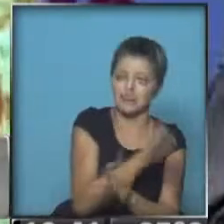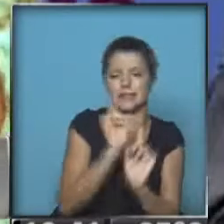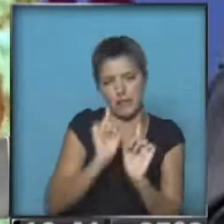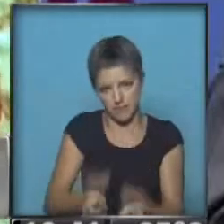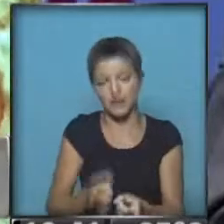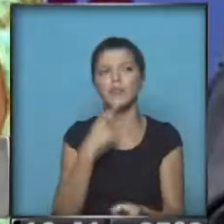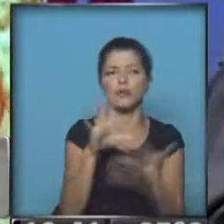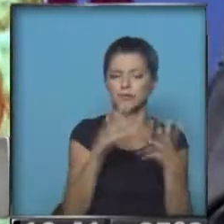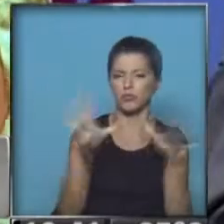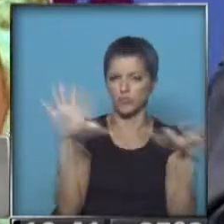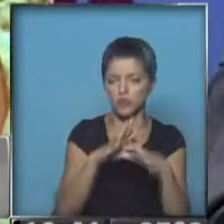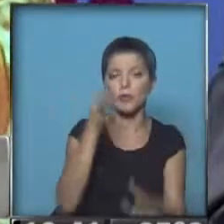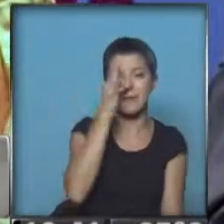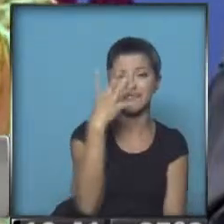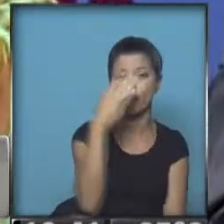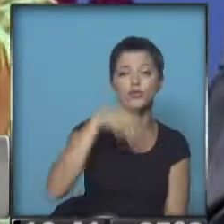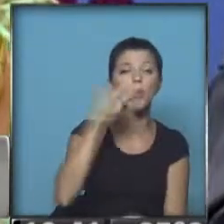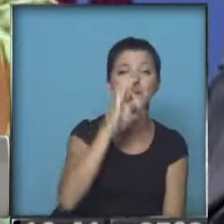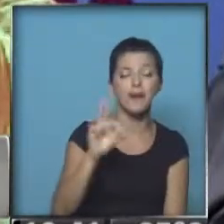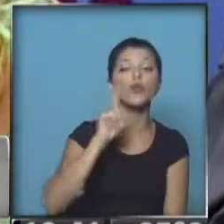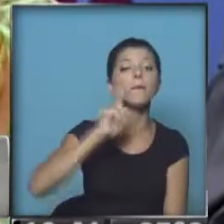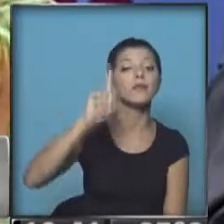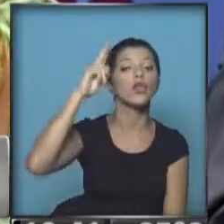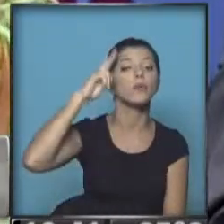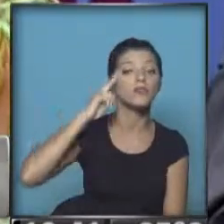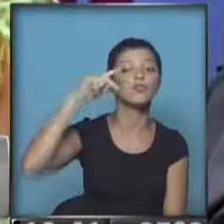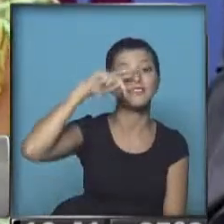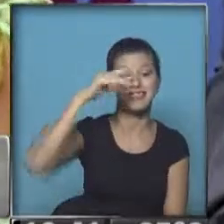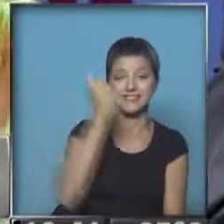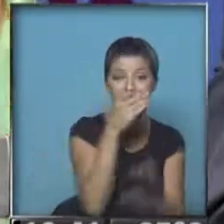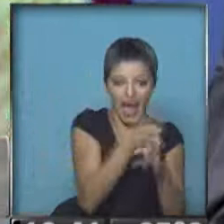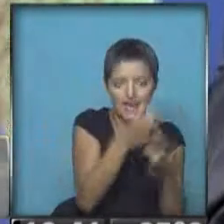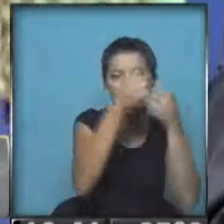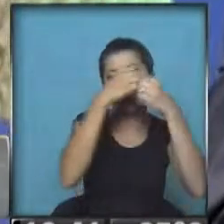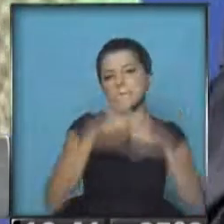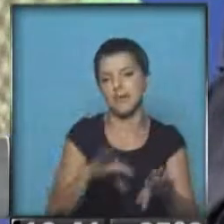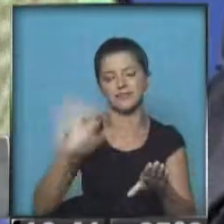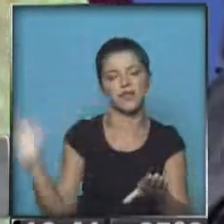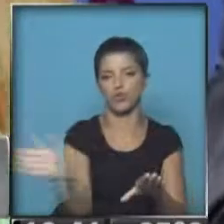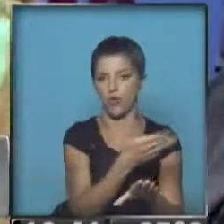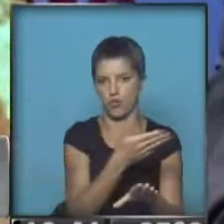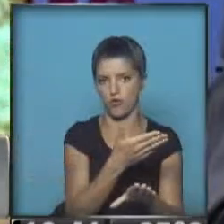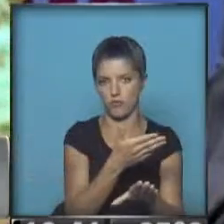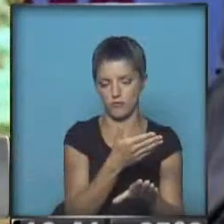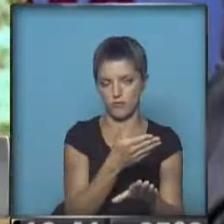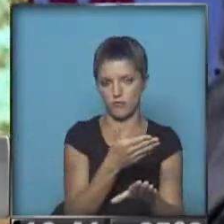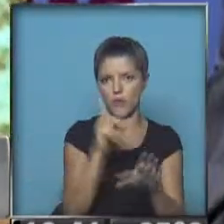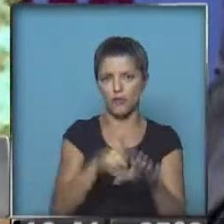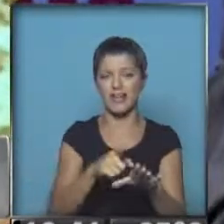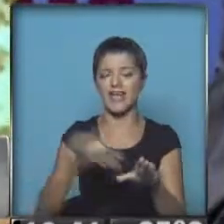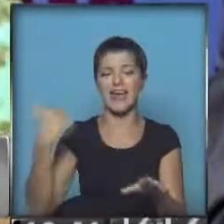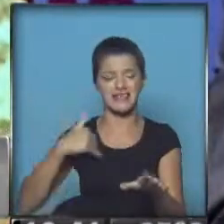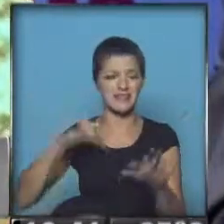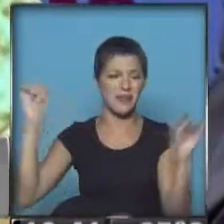fecha precisa, el 24 de marzo de 1976, cuando empezó la gran destrucción de la